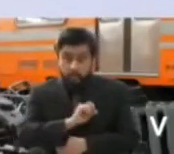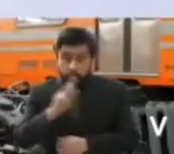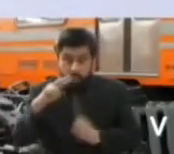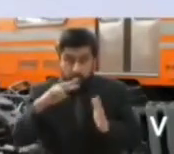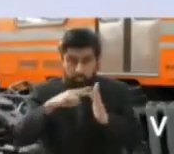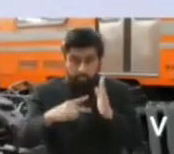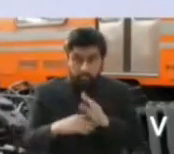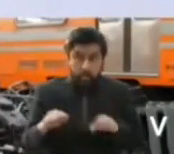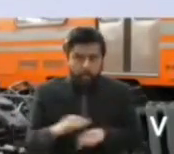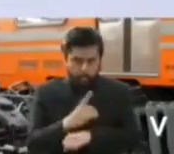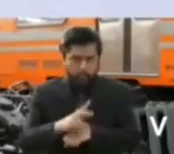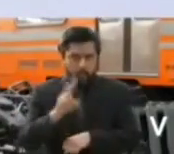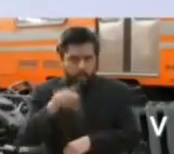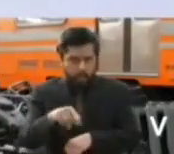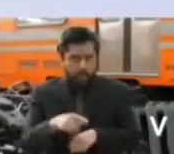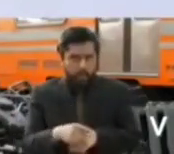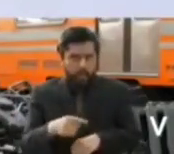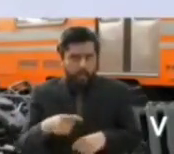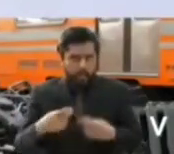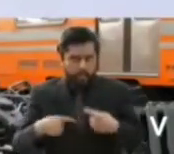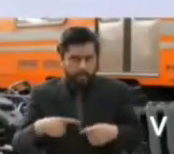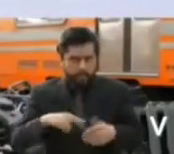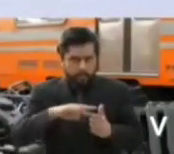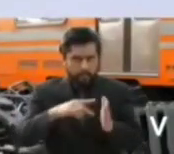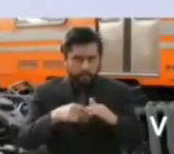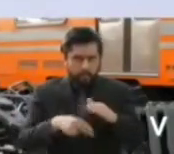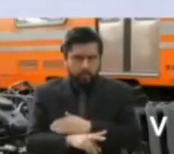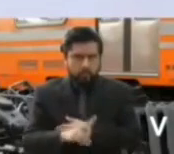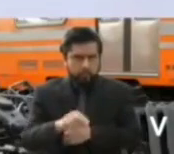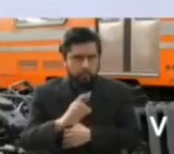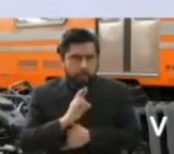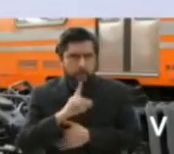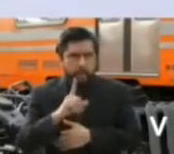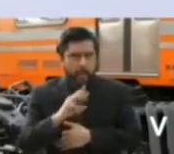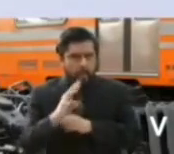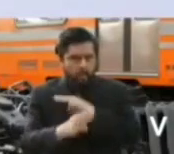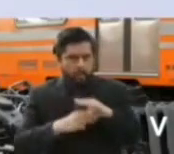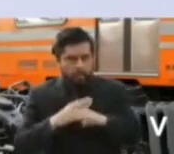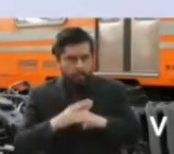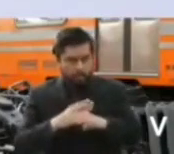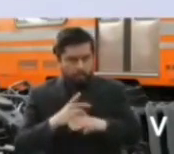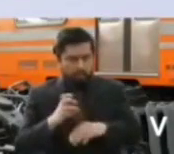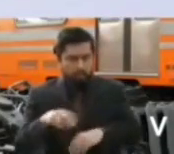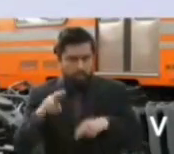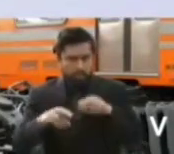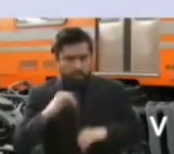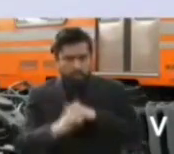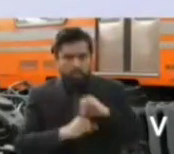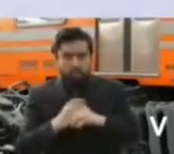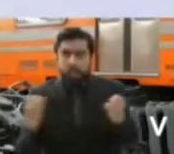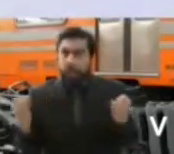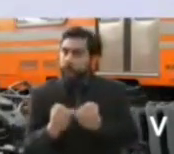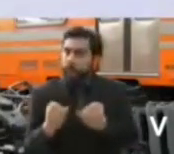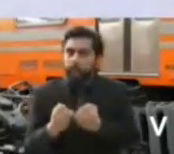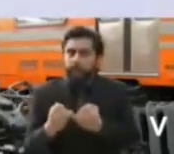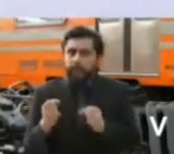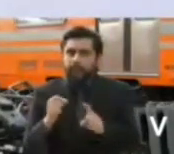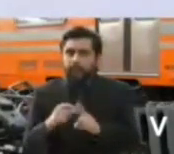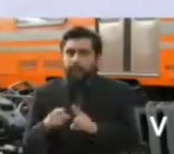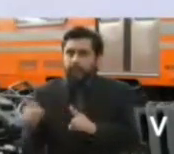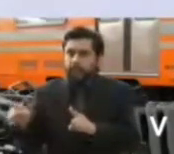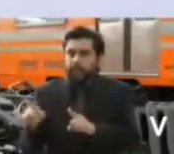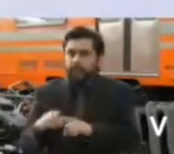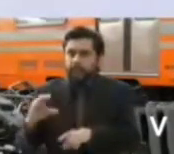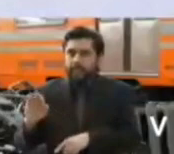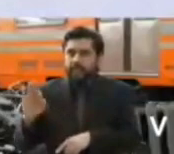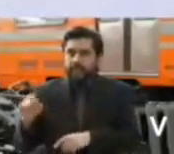metro, los técnicos del metro son los mejores técnicos, de los mejores técnicos internacionales que hay. Y la CFE también, empresas